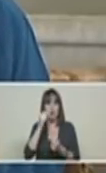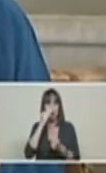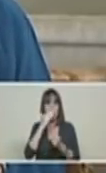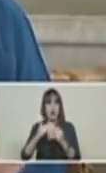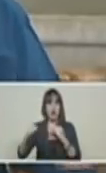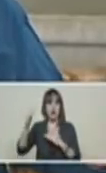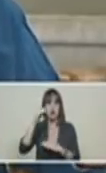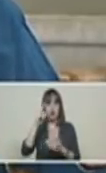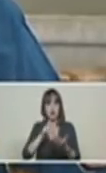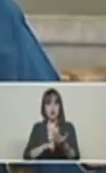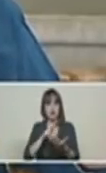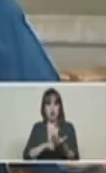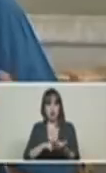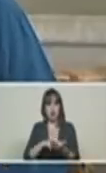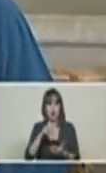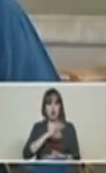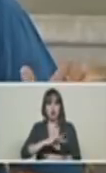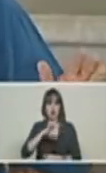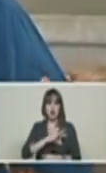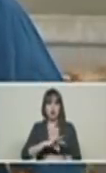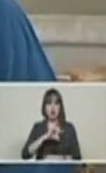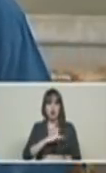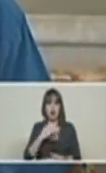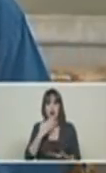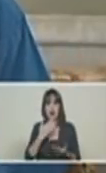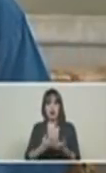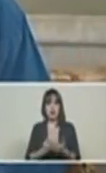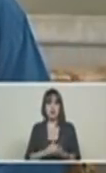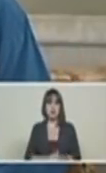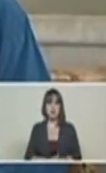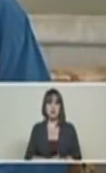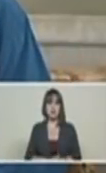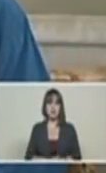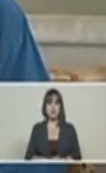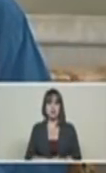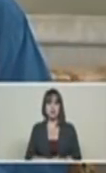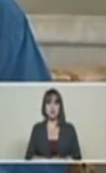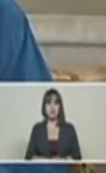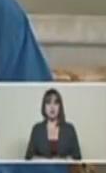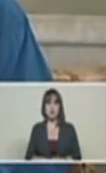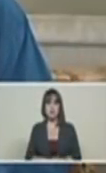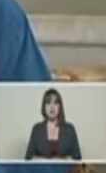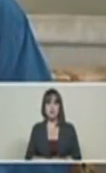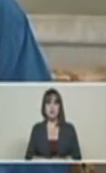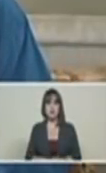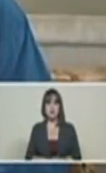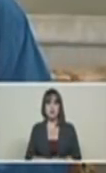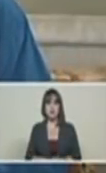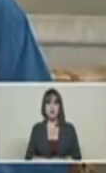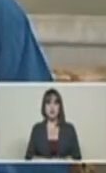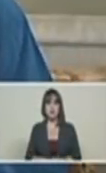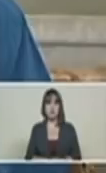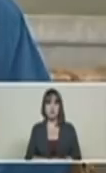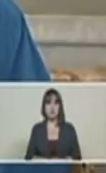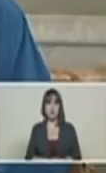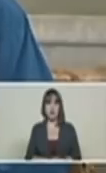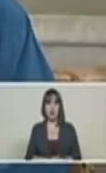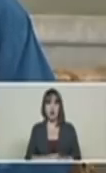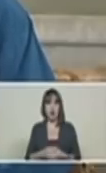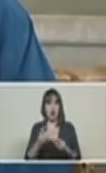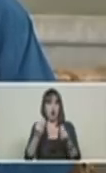Sociales, gracias al socialismo. Así que a nivel de tablas